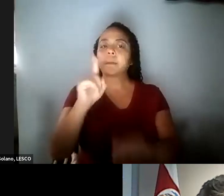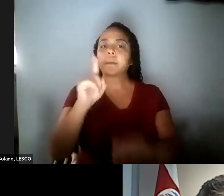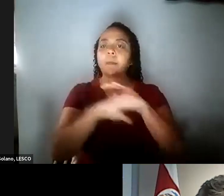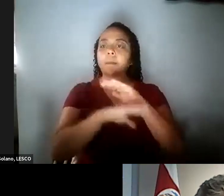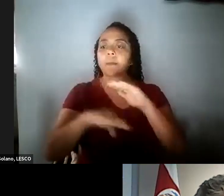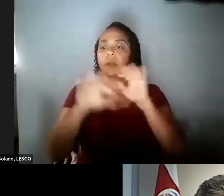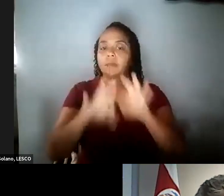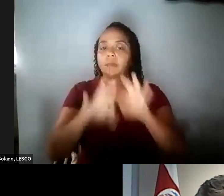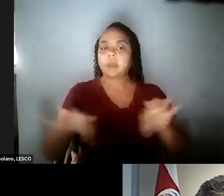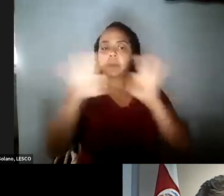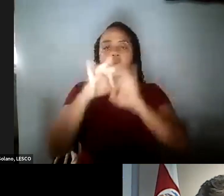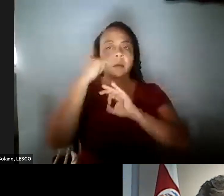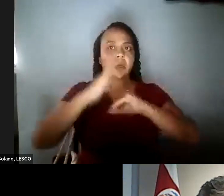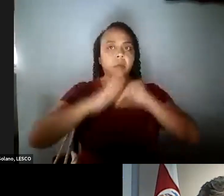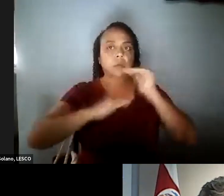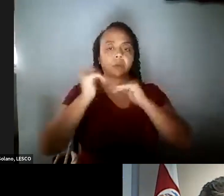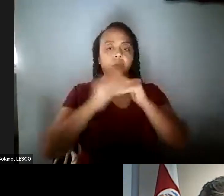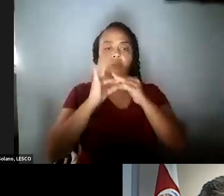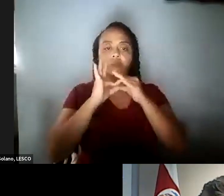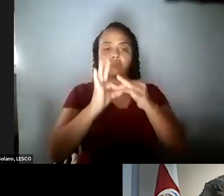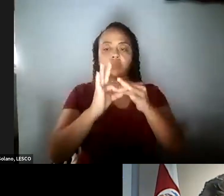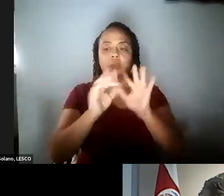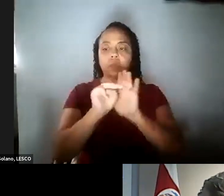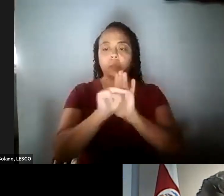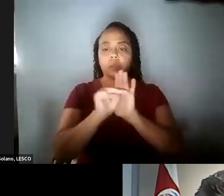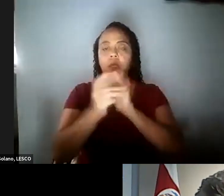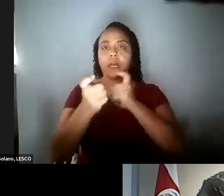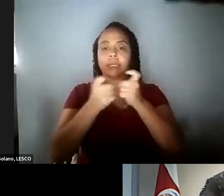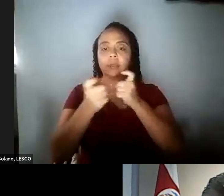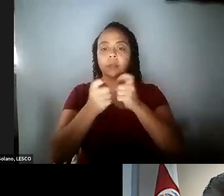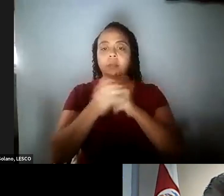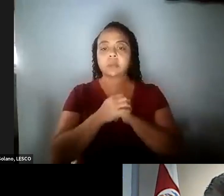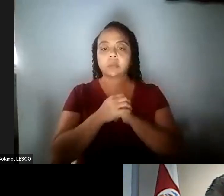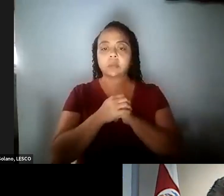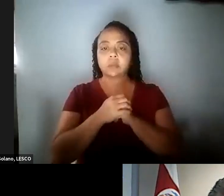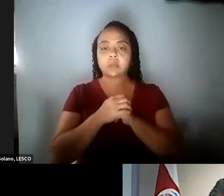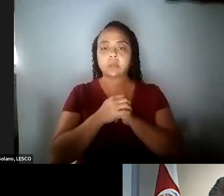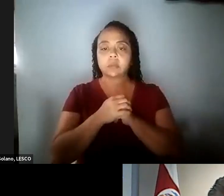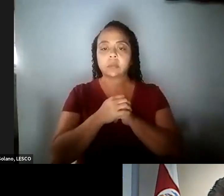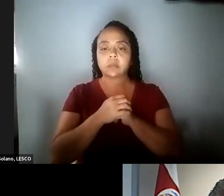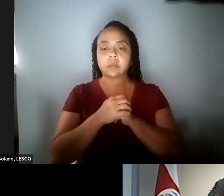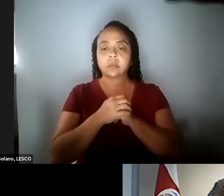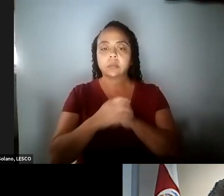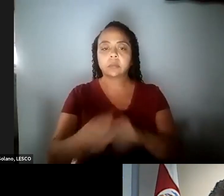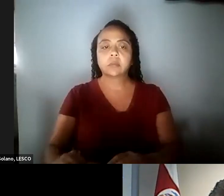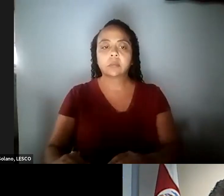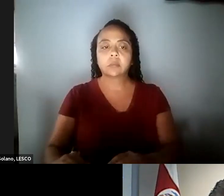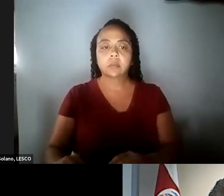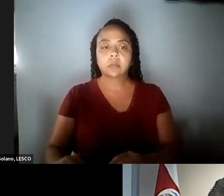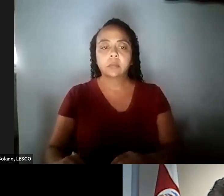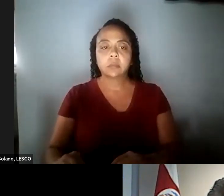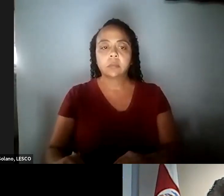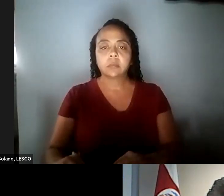para la construcción conjunta de un modelo de gestión prospectiva del riesgo muchísimo más efectivo y en eso